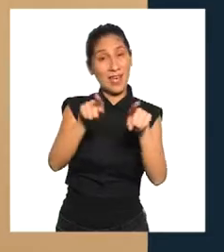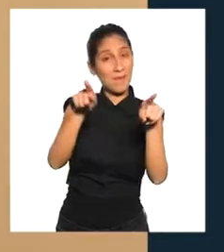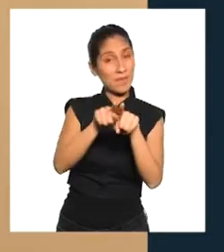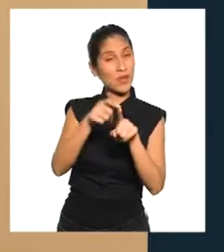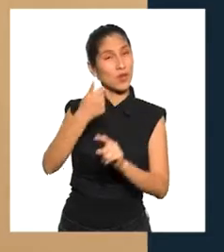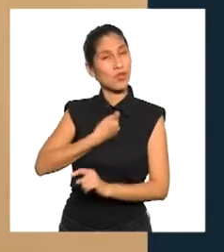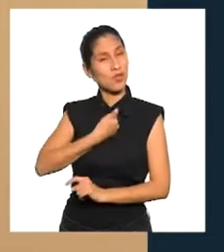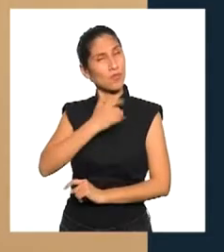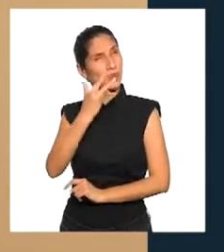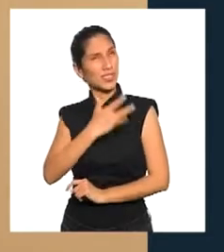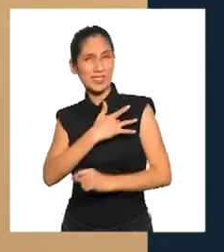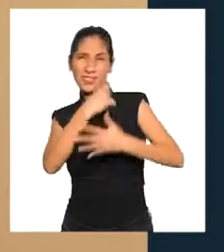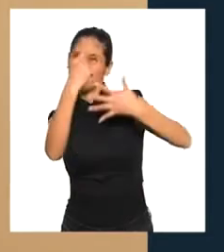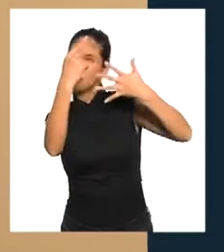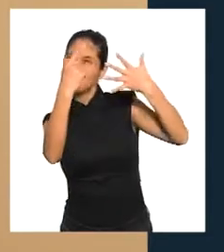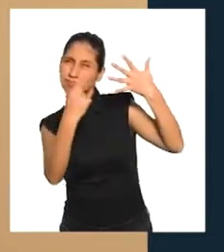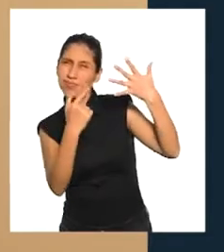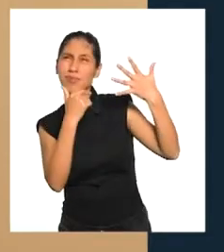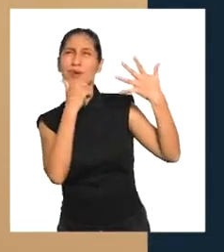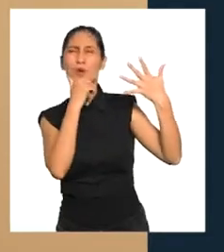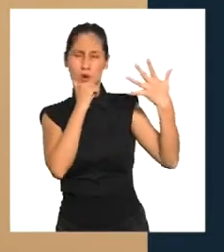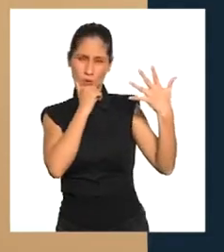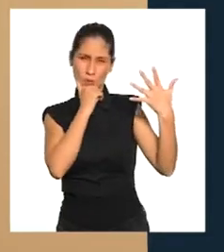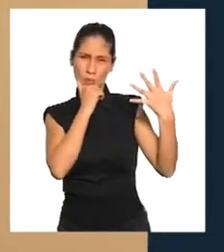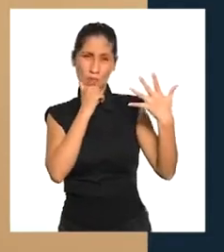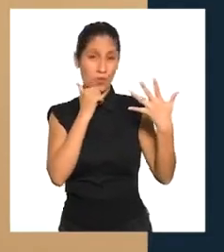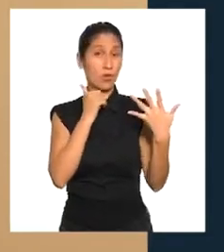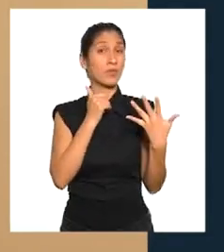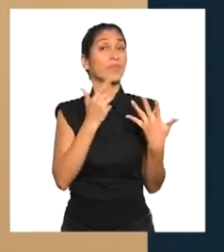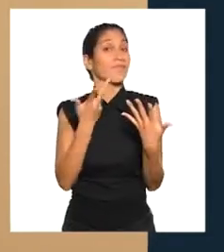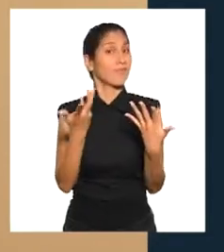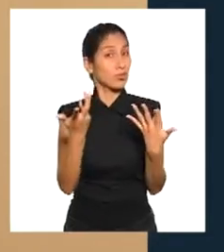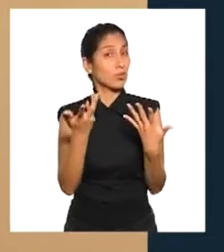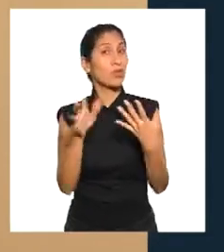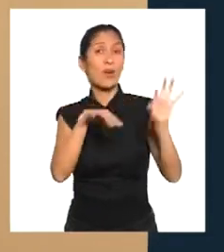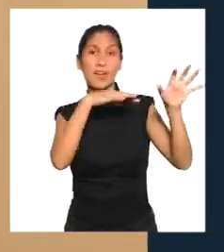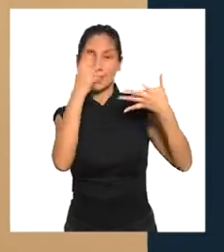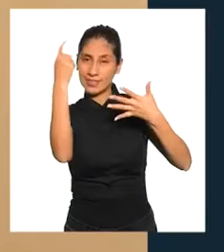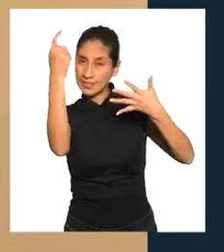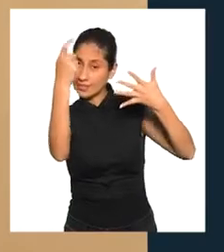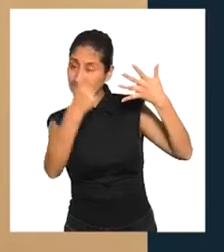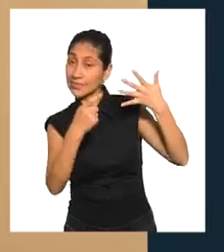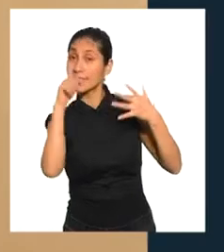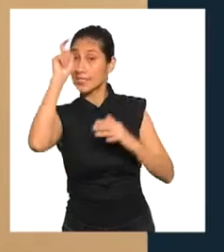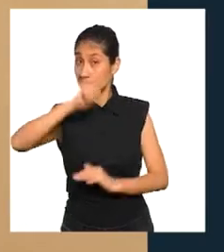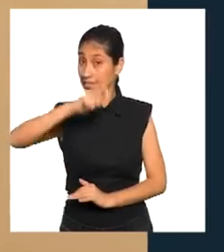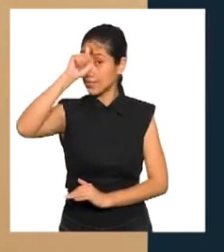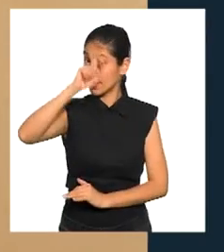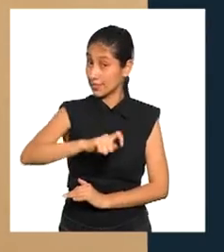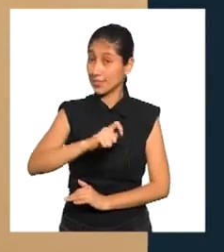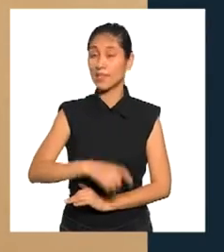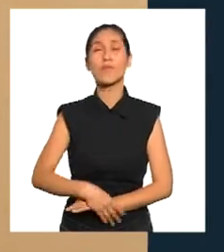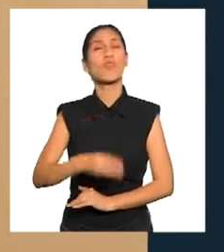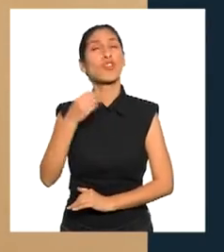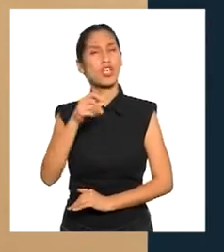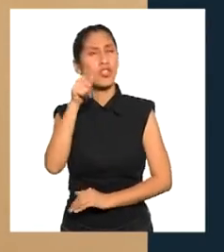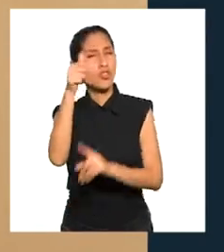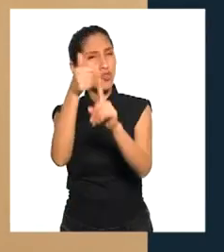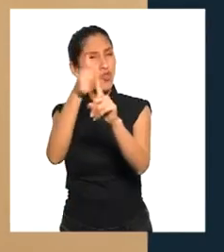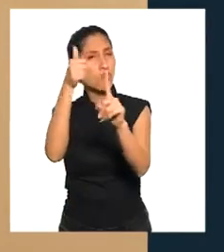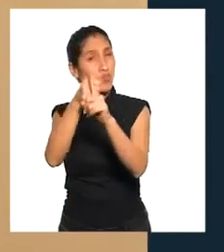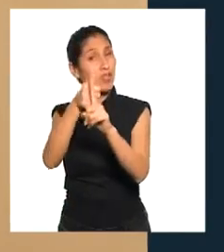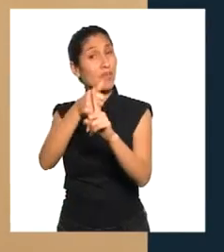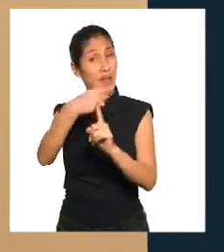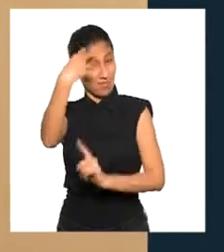nuestras emociones parte de un ejercicio constante pero necesario, porque es la única manera